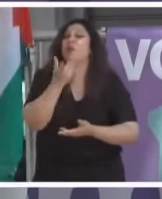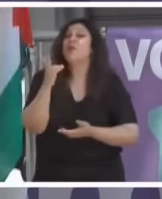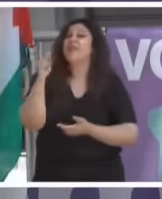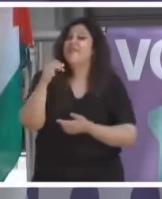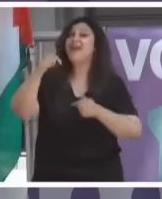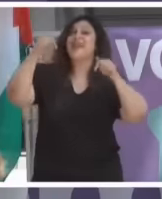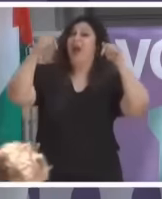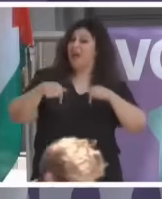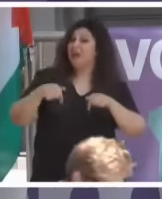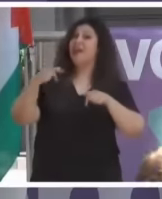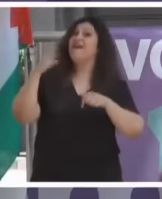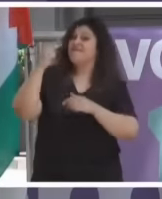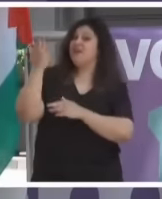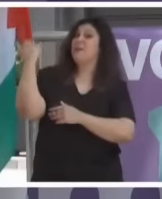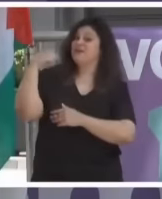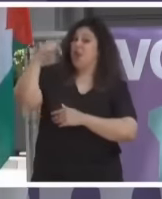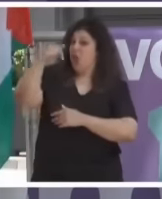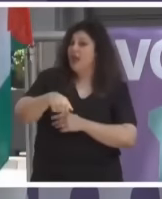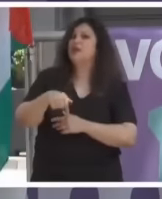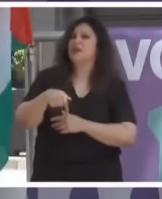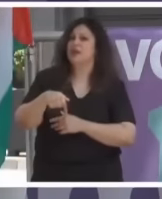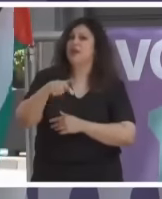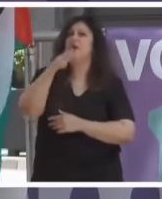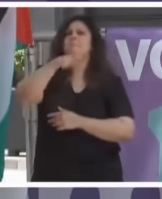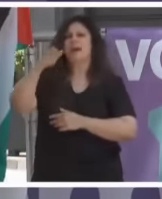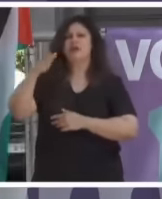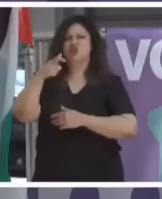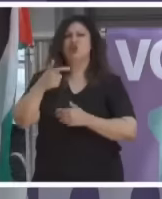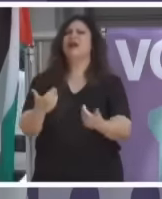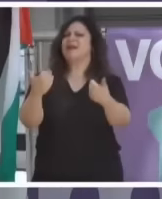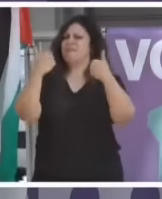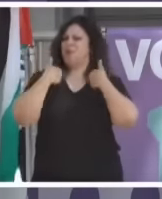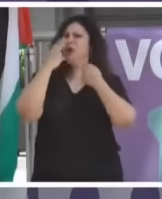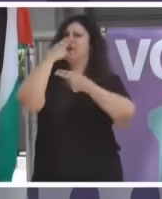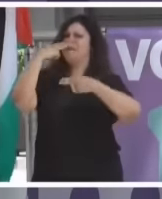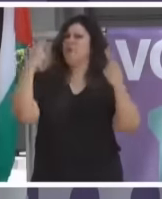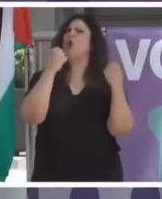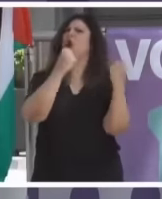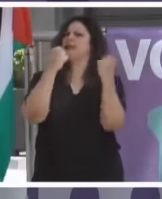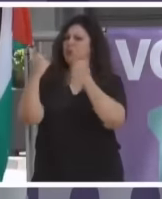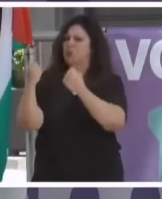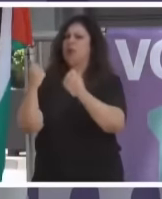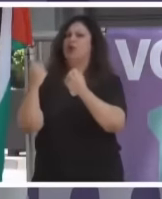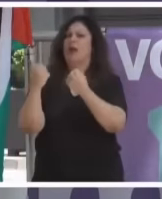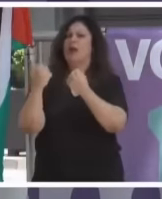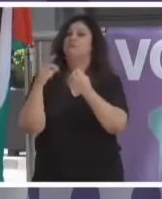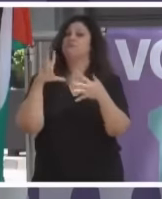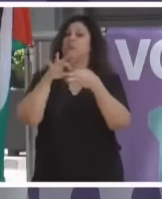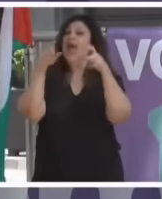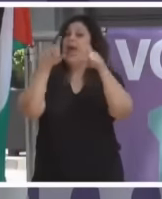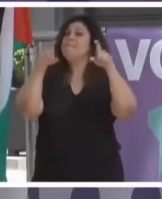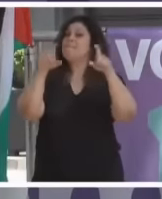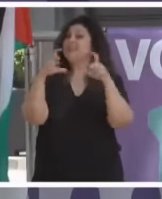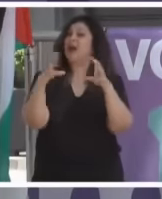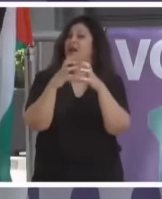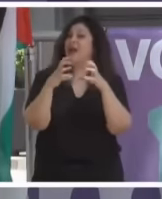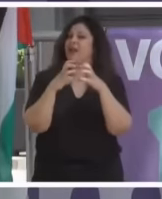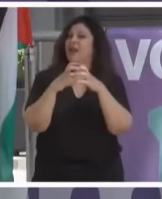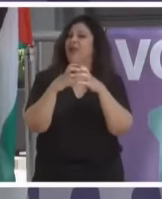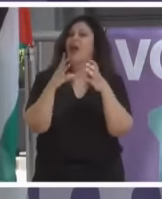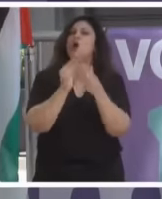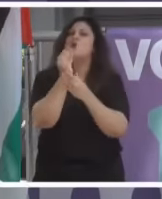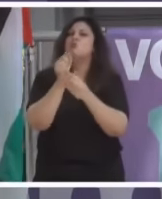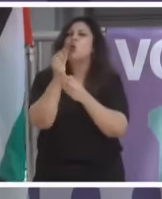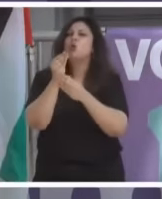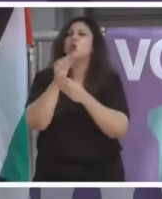se celebrase con altos cargos públicos, cargos institucionales, que una empresa granaína va a aumentar su producción